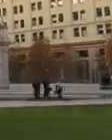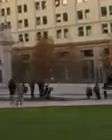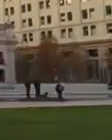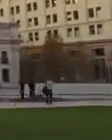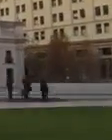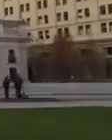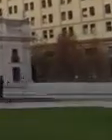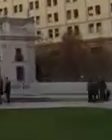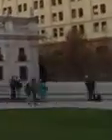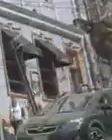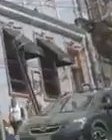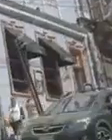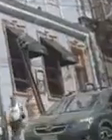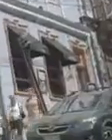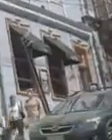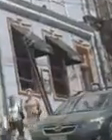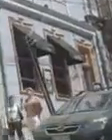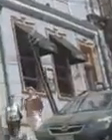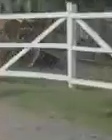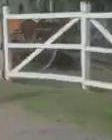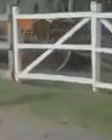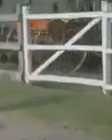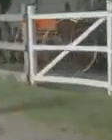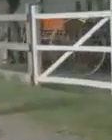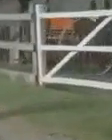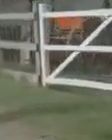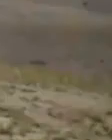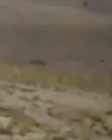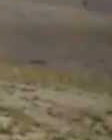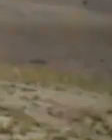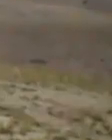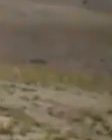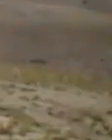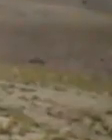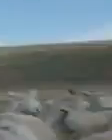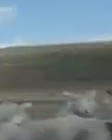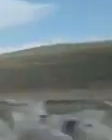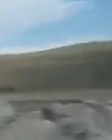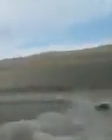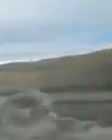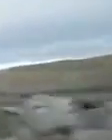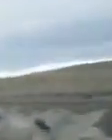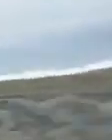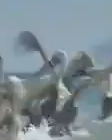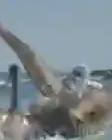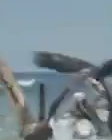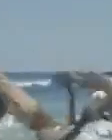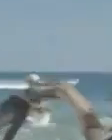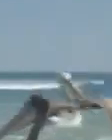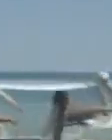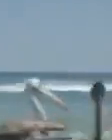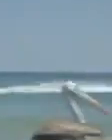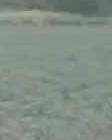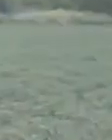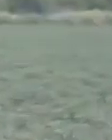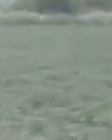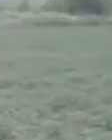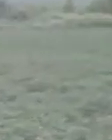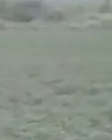transmitió el gobierno de chile agradecemos a los canales de televisión y radioemisoras que integraron esta red voluntaria